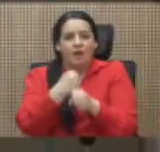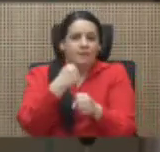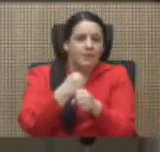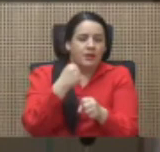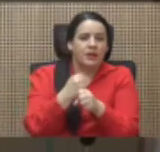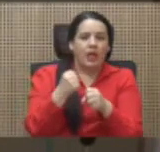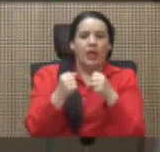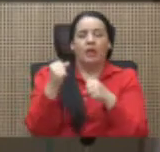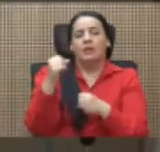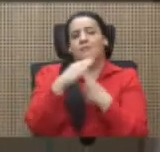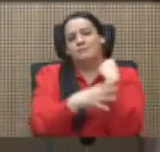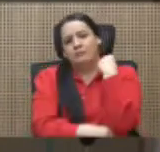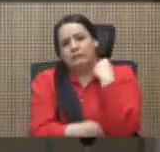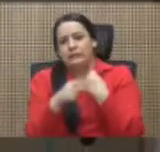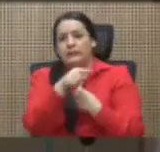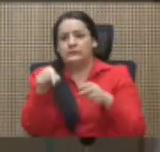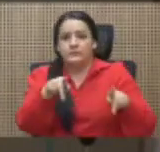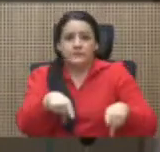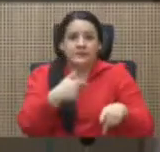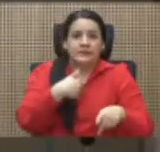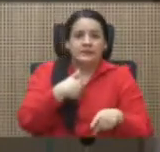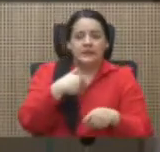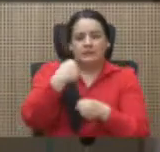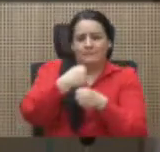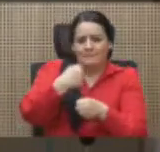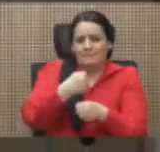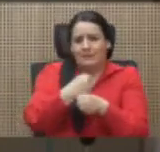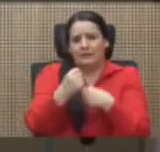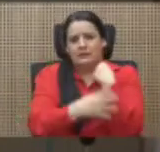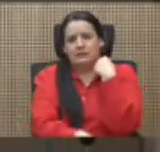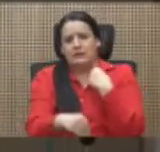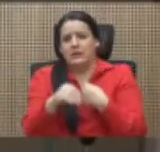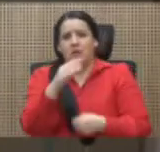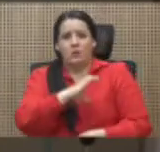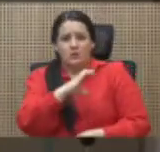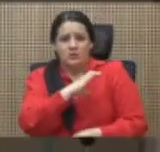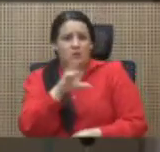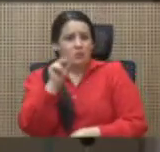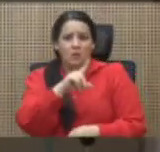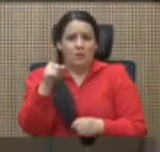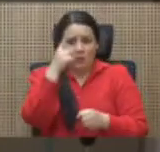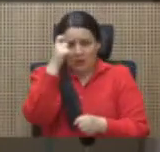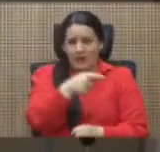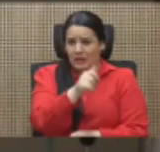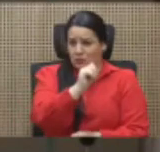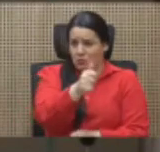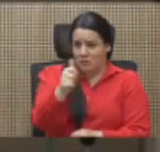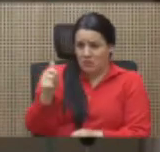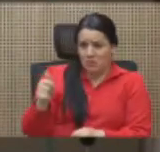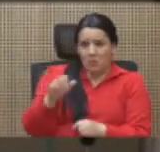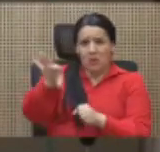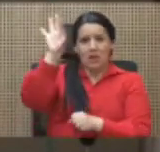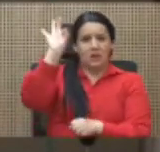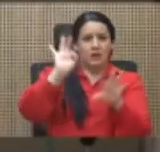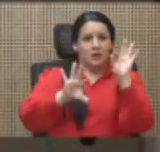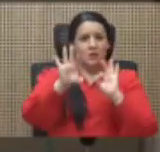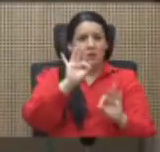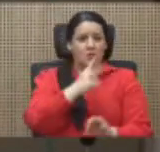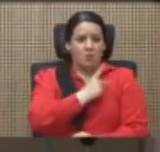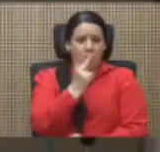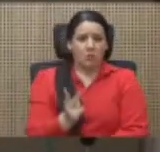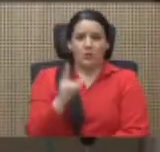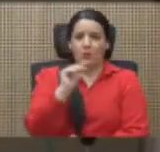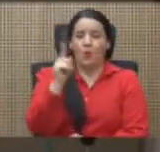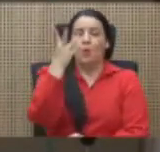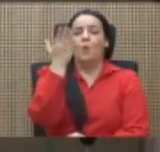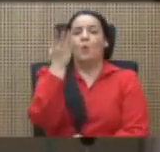esas personas que tienen un empleo precario lo tienen en esas condiciones no porque lo hayan elegido voluntariamente. ¿Cuántos de ustedes, diputadas y diputados, porque estoy